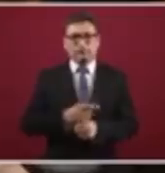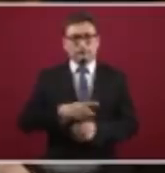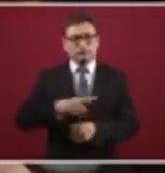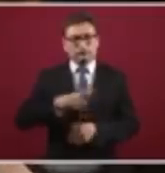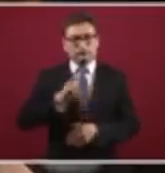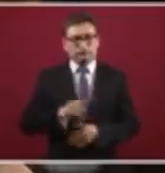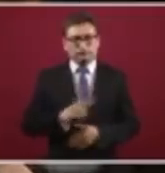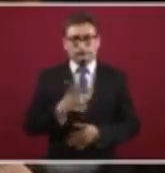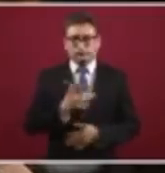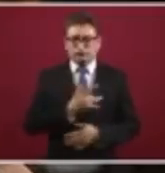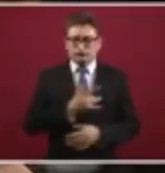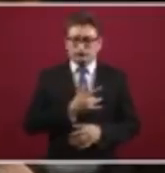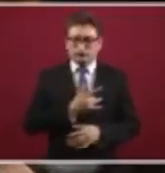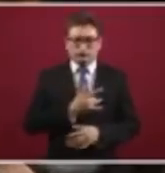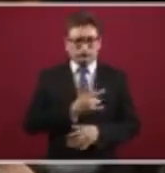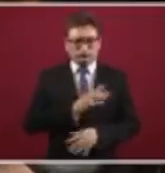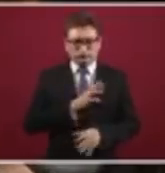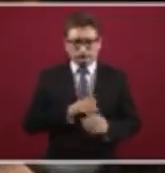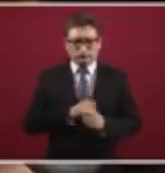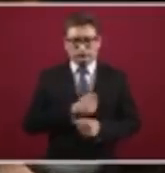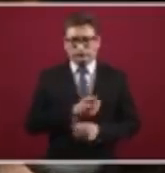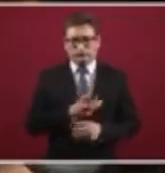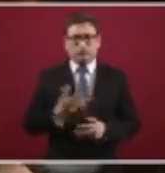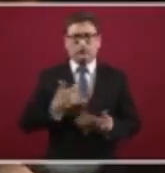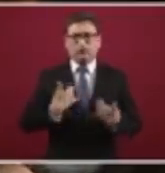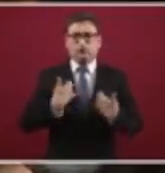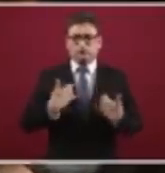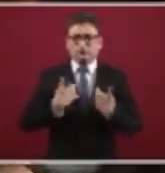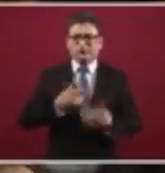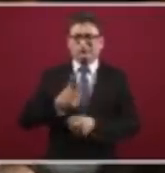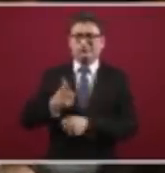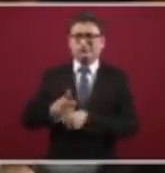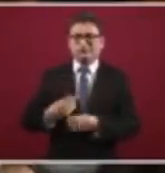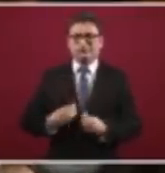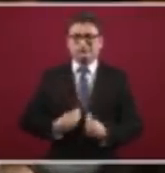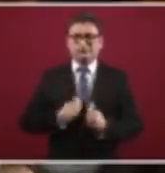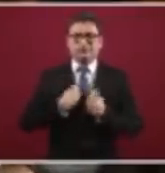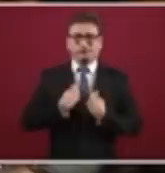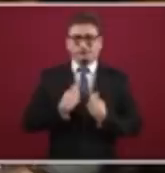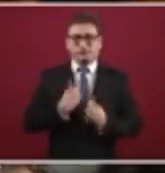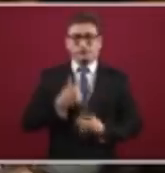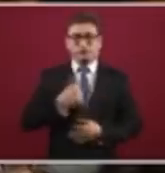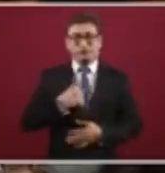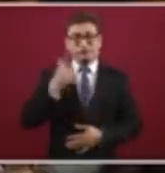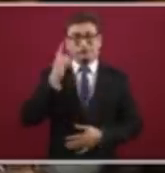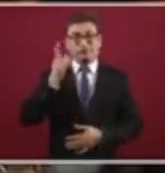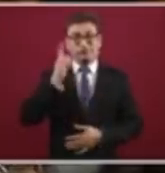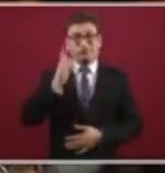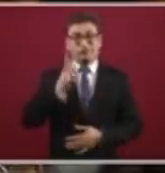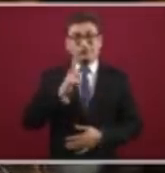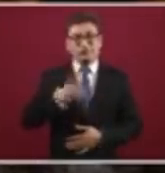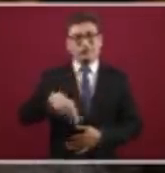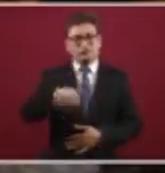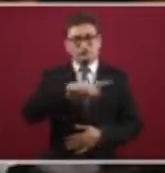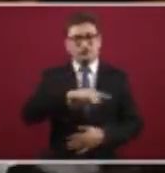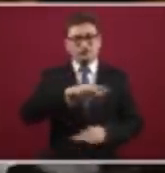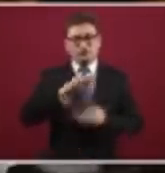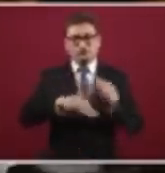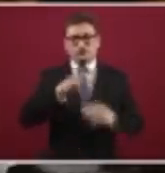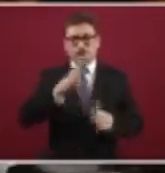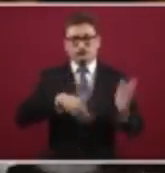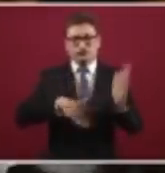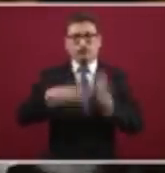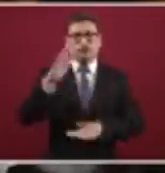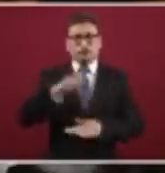de que se encuentren a los muchachos vivos ese es mi y espero que tengan mucho éxito y tengamos